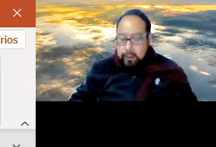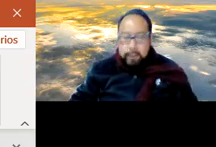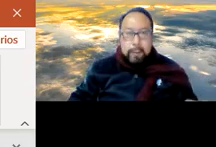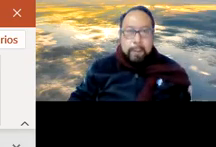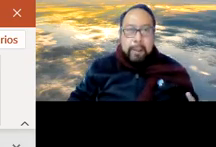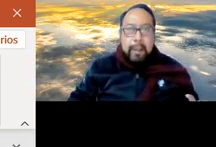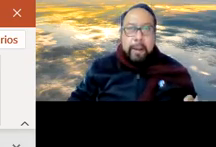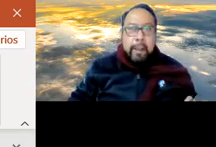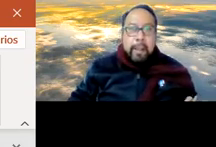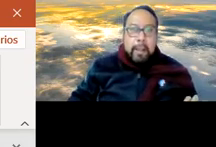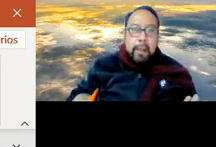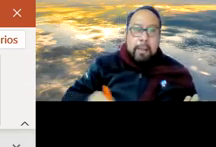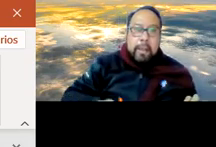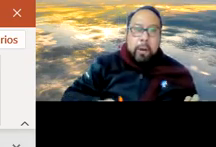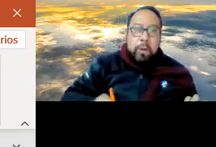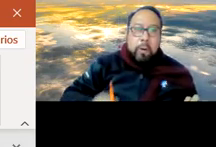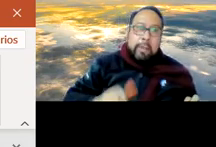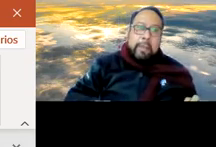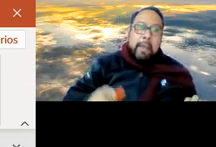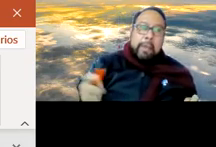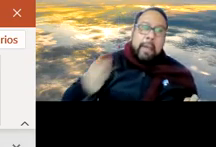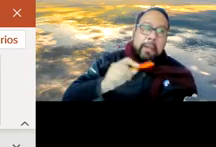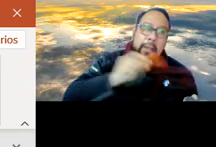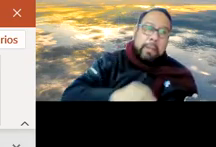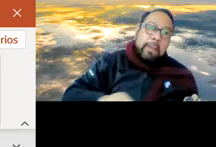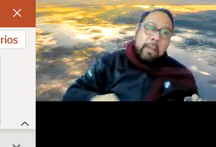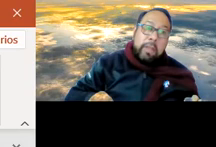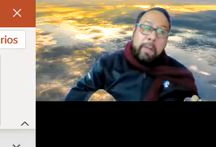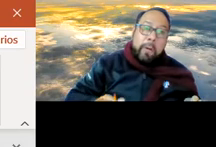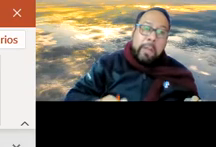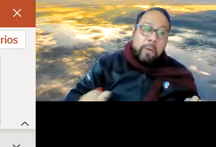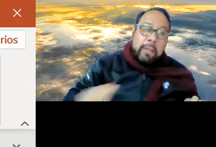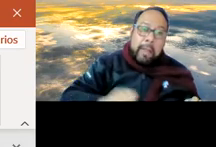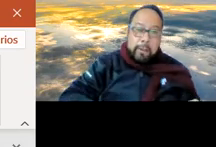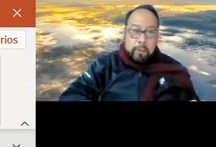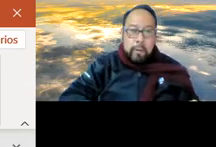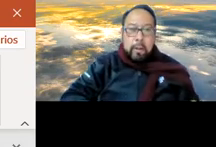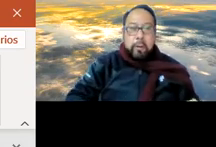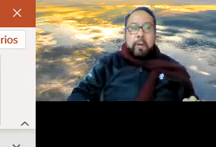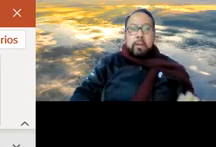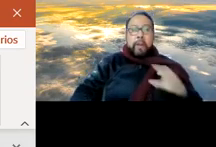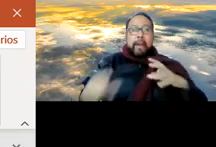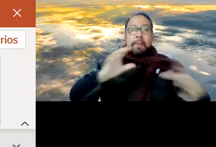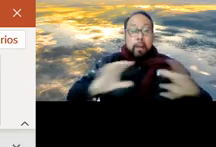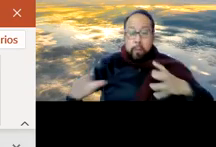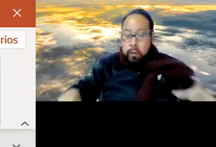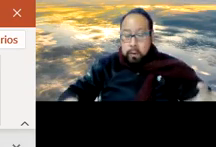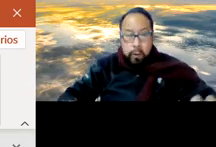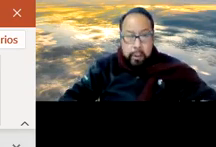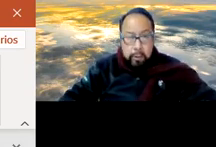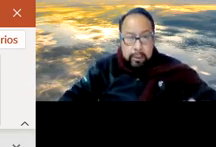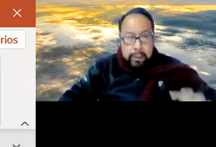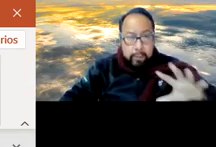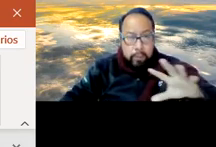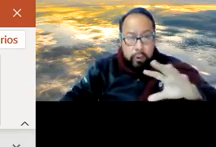se conocen. Entonces de repente dicen, a ver, este trabajo yo lo hice y aquí alguien está presentando el trabajo que yo hice en tal año. Lo único que hizo fue cambiarlo.